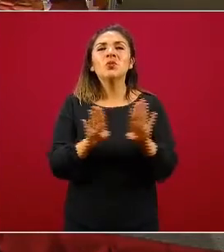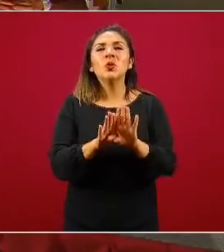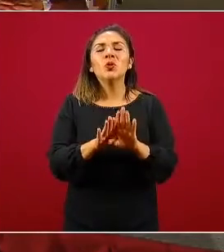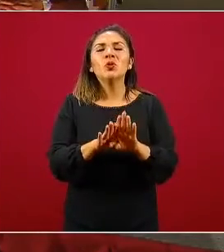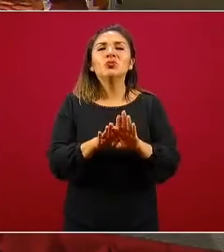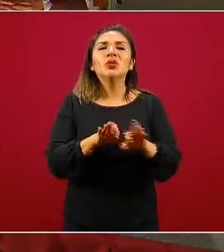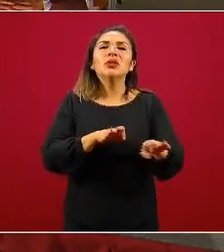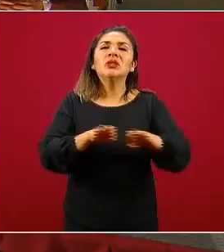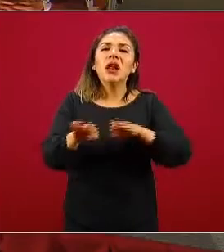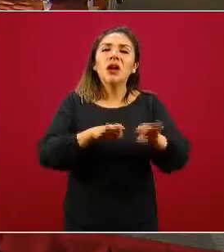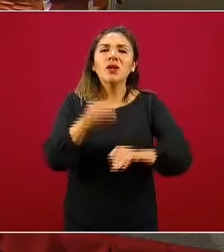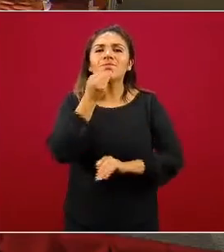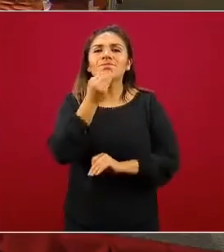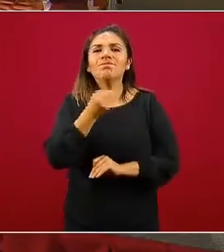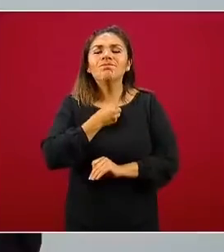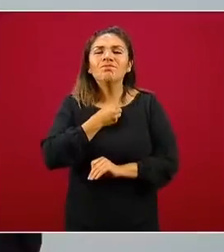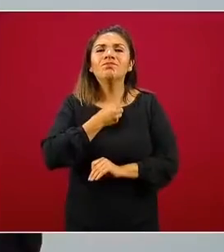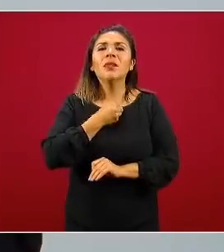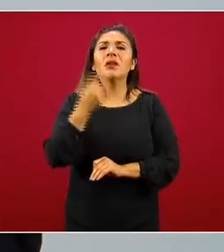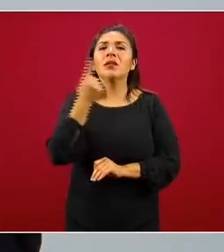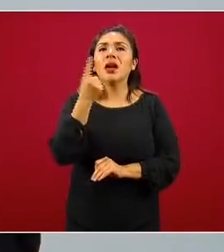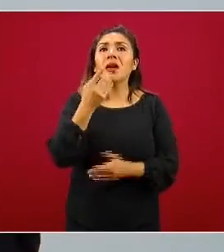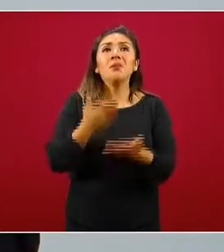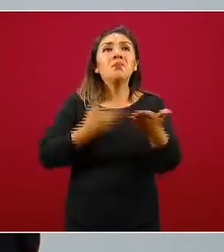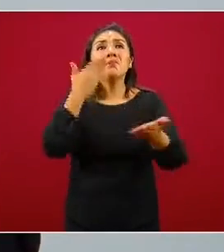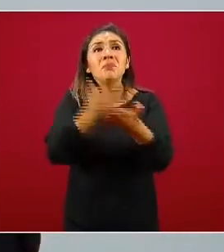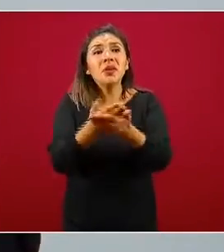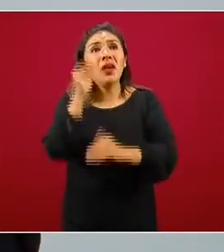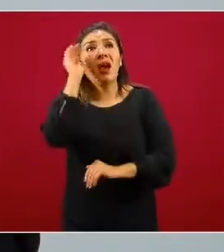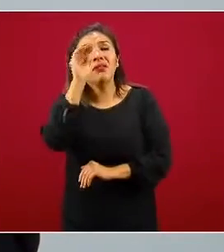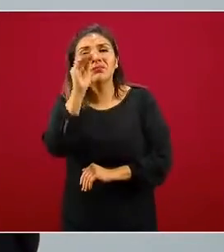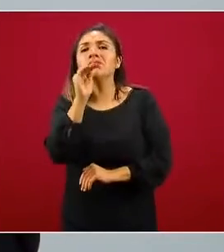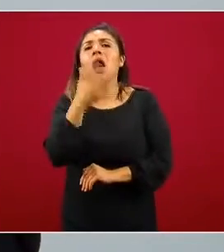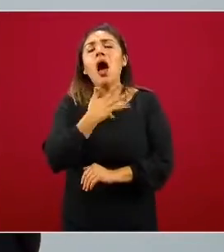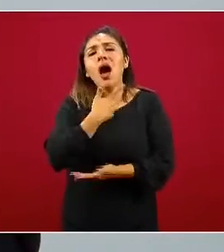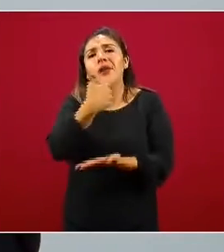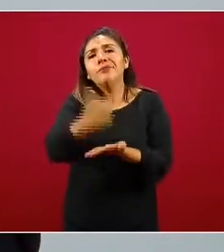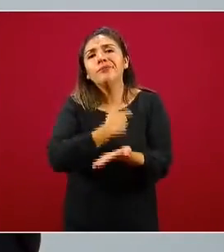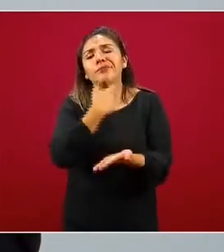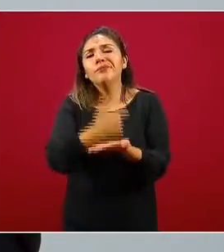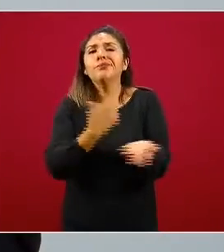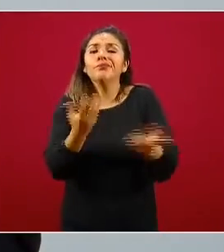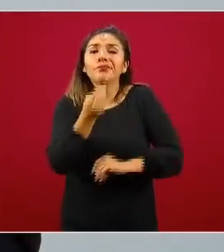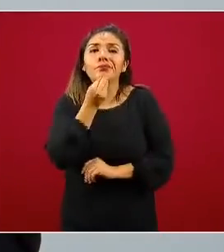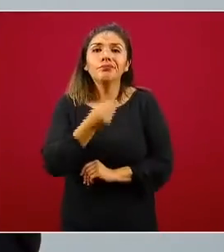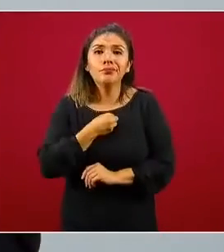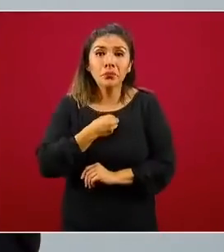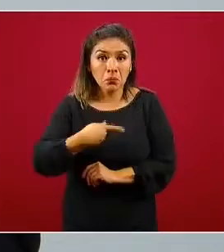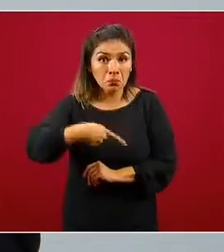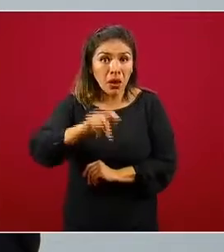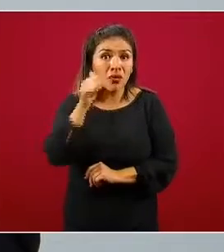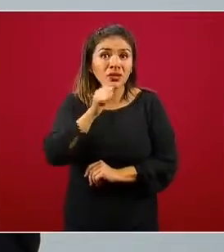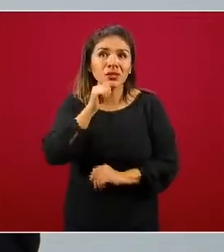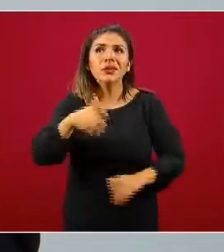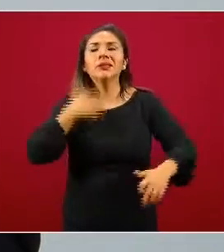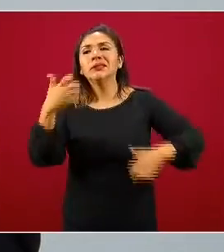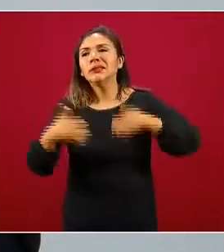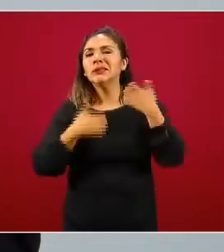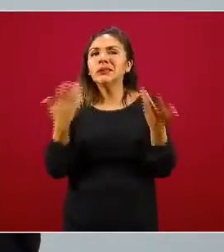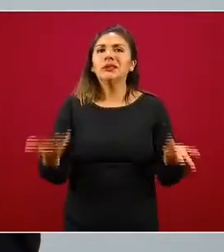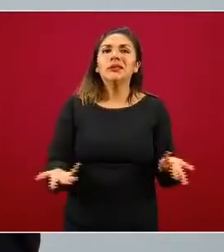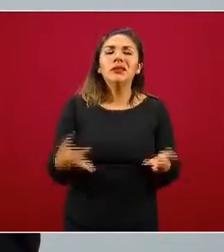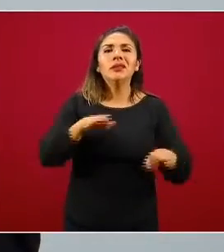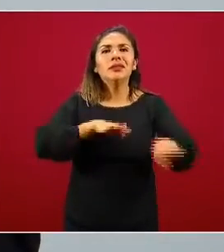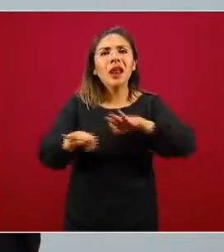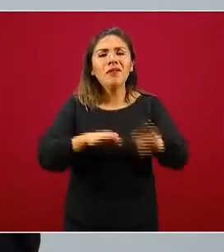un trabajo que exigir eso, porque precisamente pues le pagan, pero todo el tiempo se están quejando de